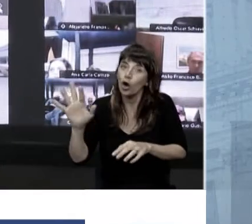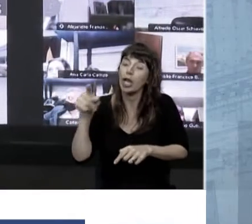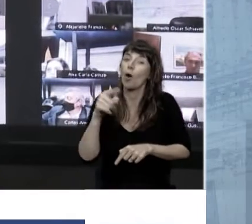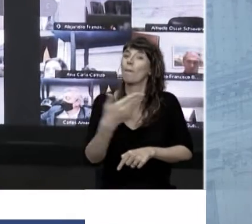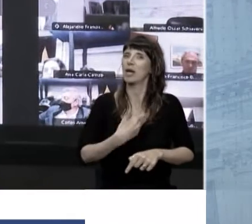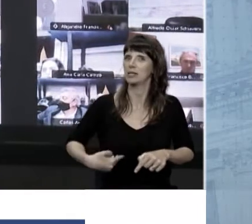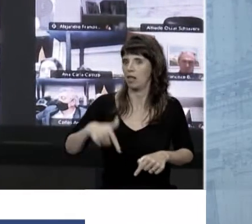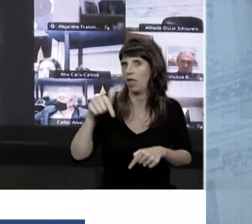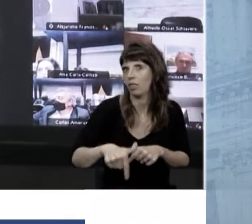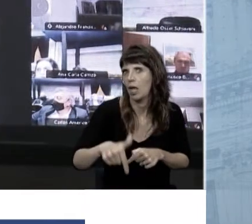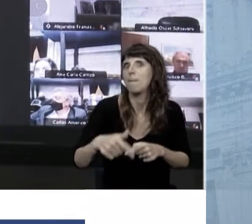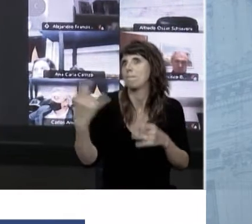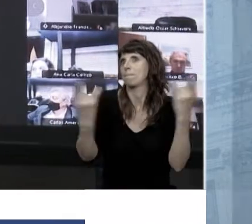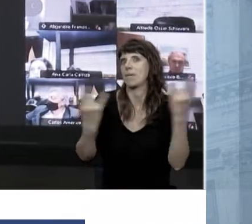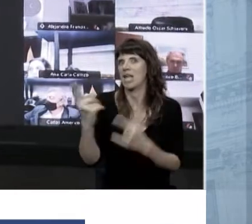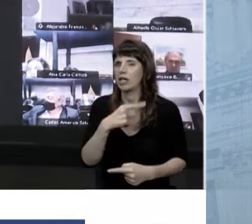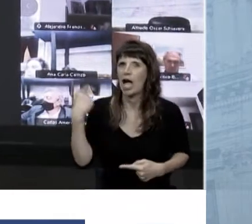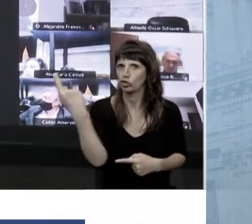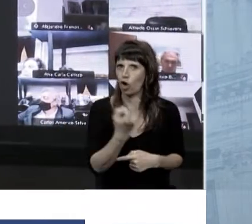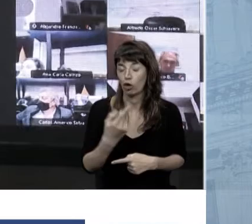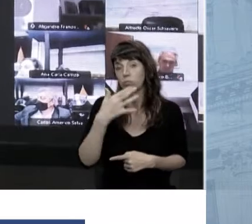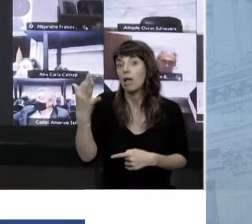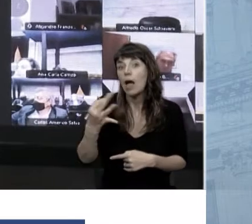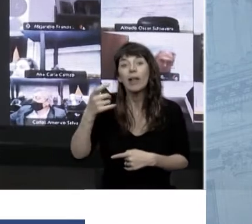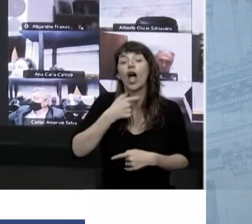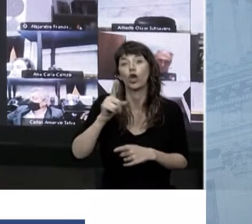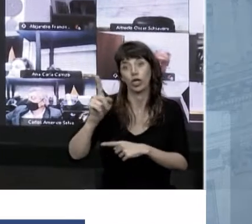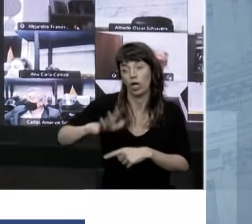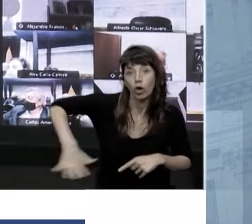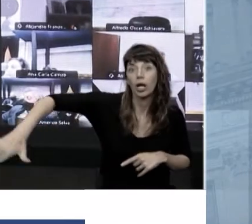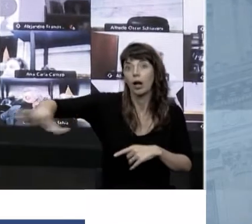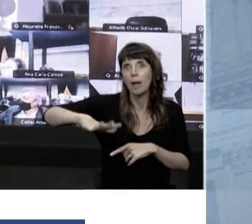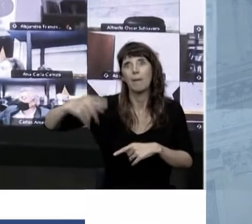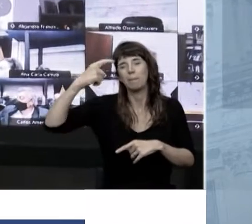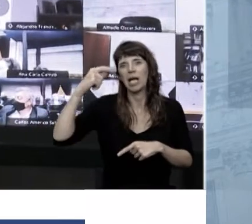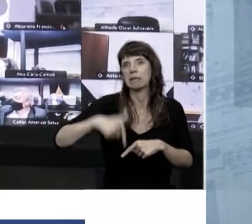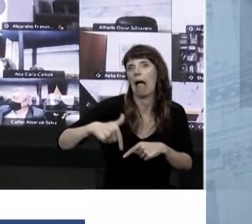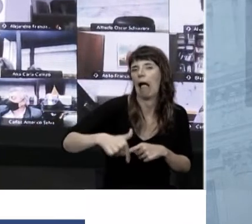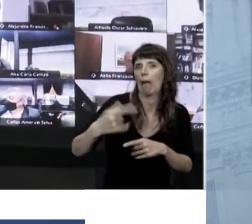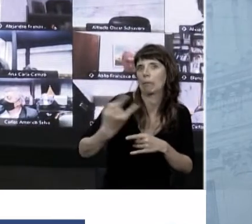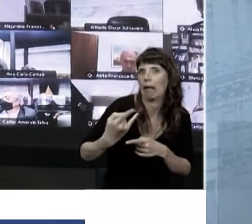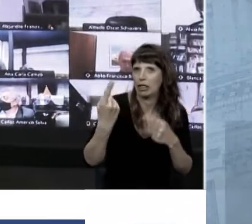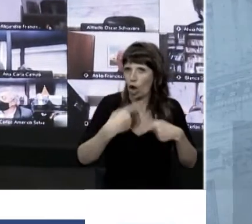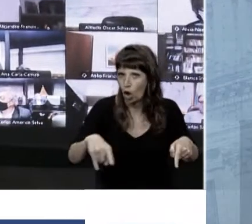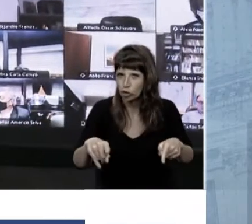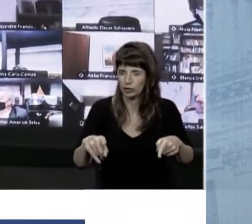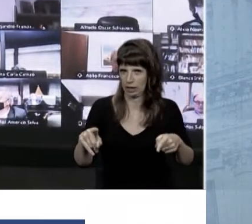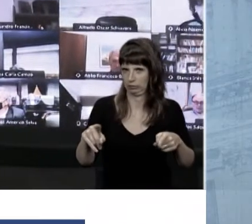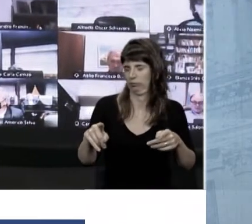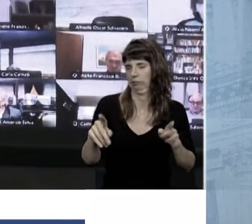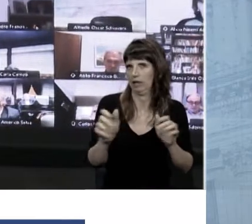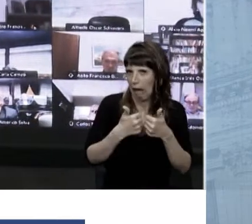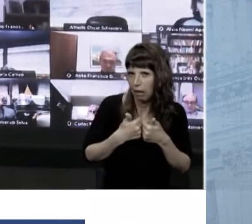mentido y no creo ni quiero que la ciudadanía piense que aquí se hacen cosas irregularmente. Razón por la cual le